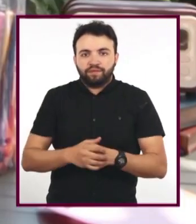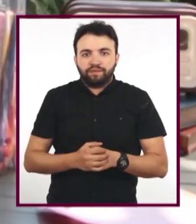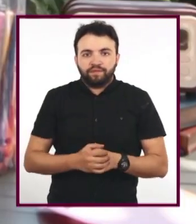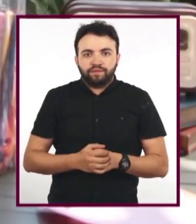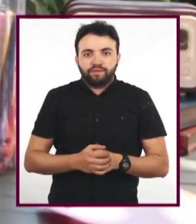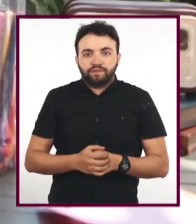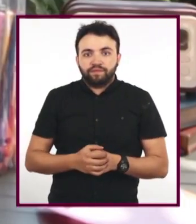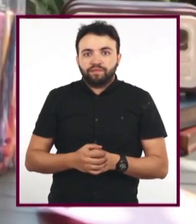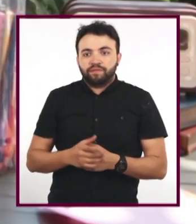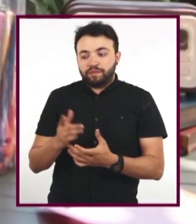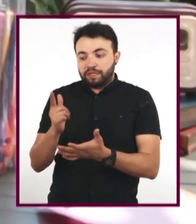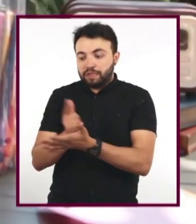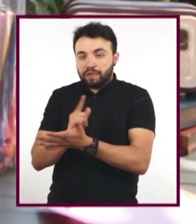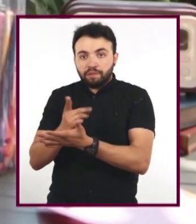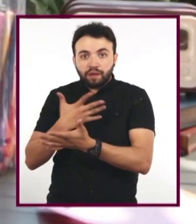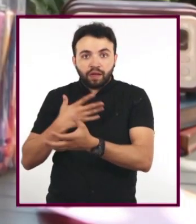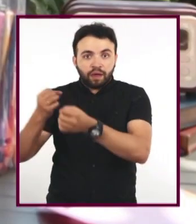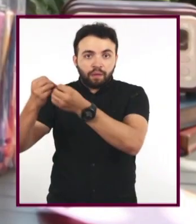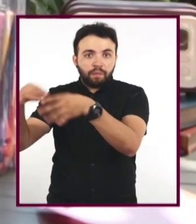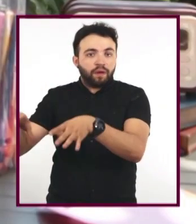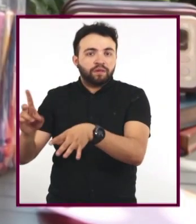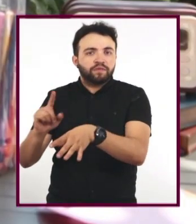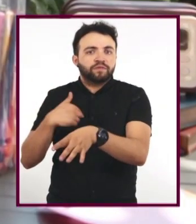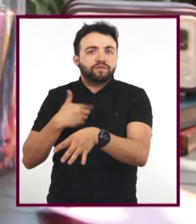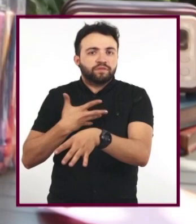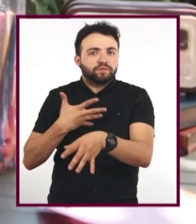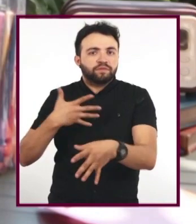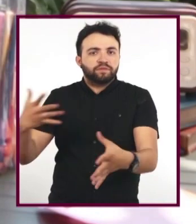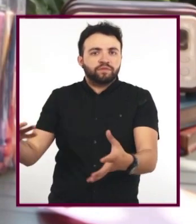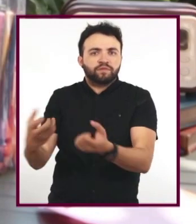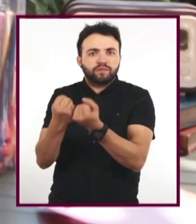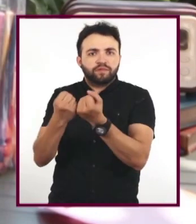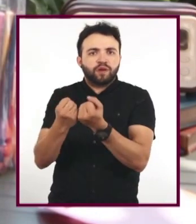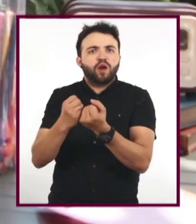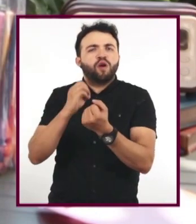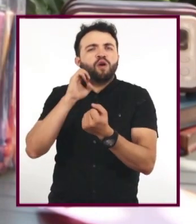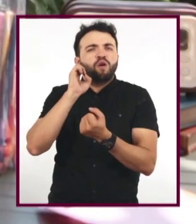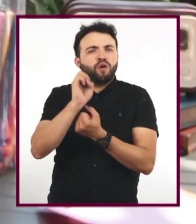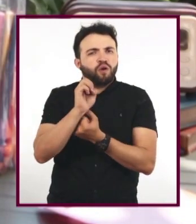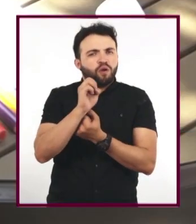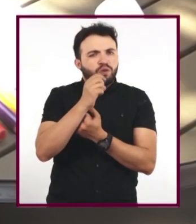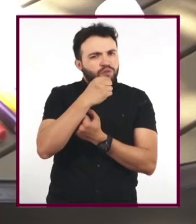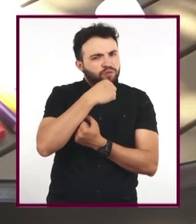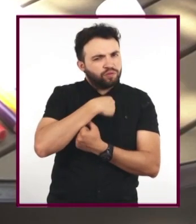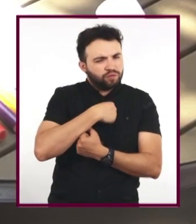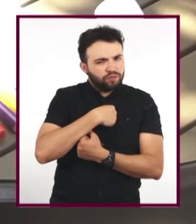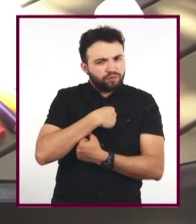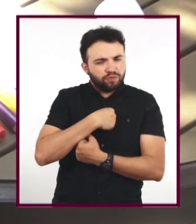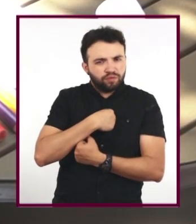El libro ya no está perdido. ¿Lo recuperé? ¿O soy yo la que me estoy encontrando en el libro?